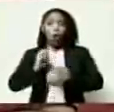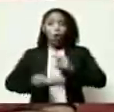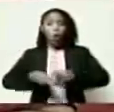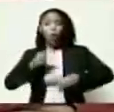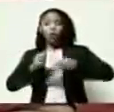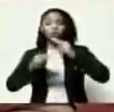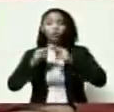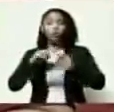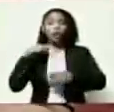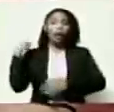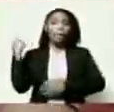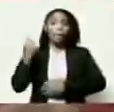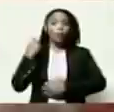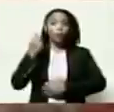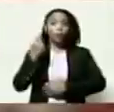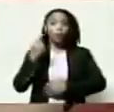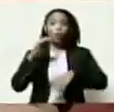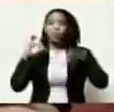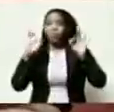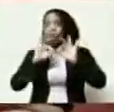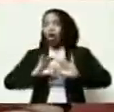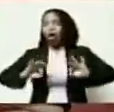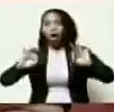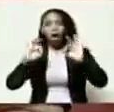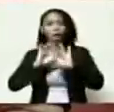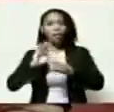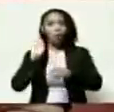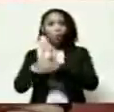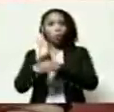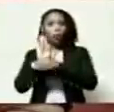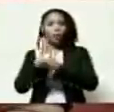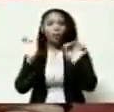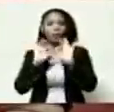ambulatorio y nadie de la comunidad va.